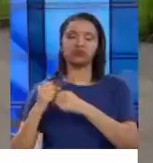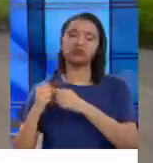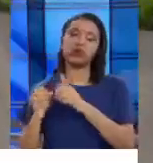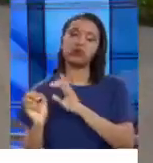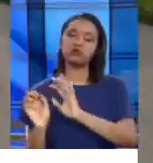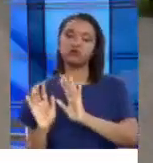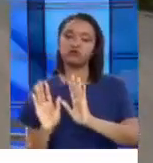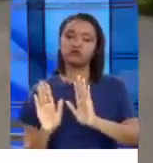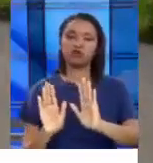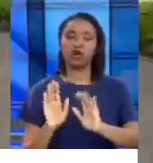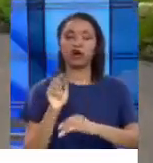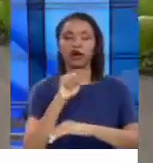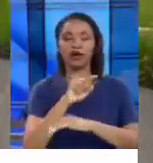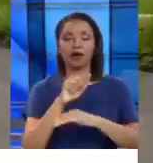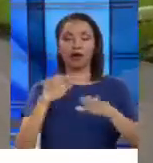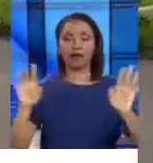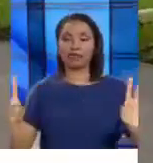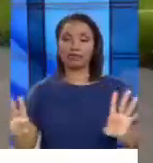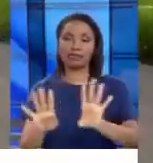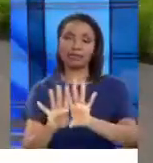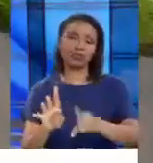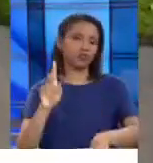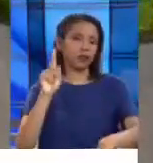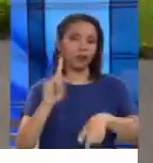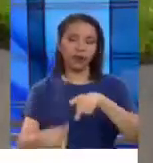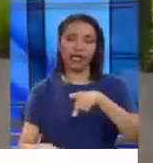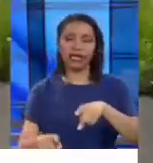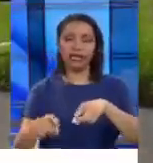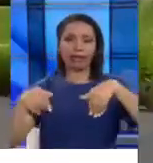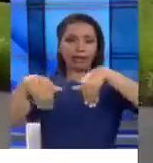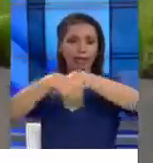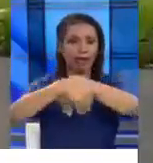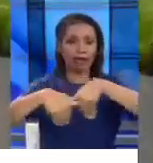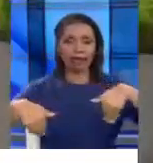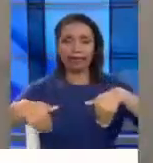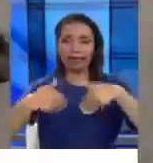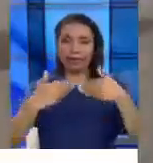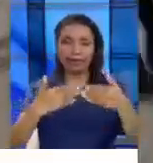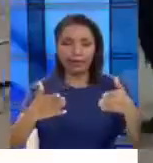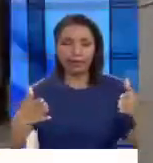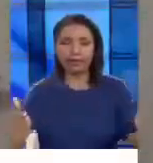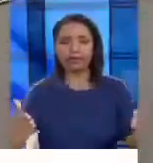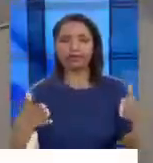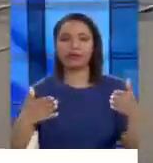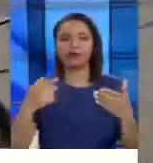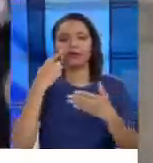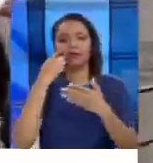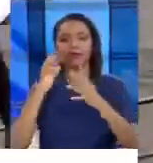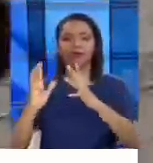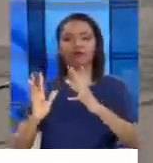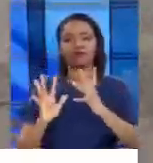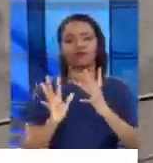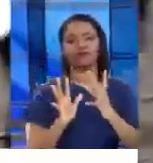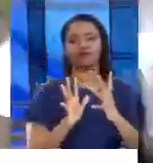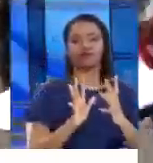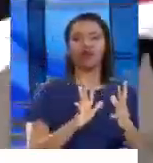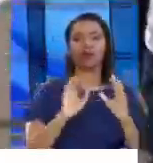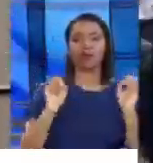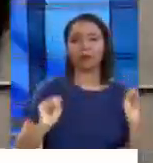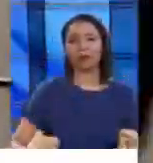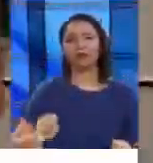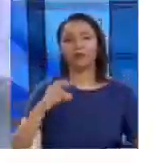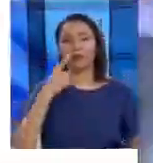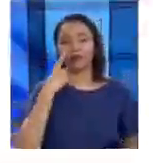Altos, intentaron sacar de la vía algunos manifestantes del movimiento Cuco y también de otras organizaciones que mantenían